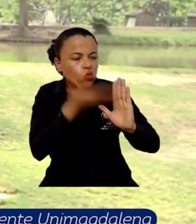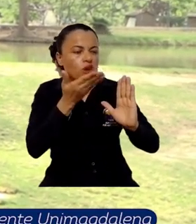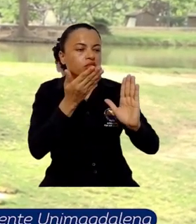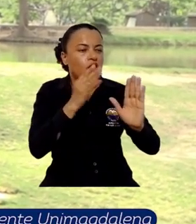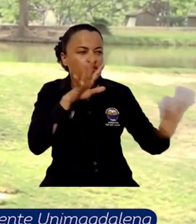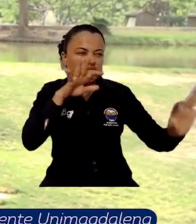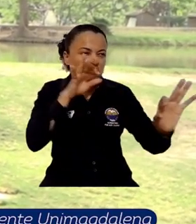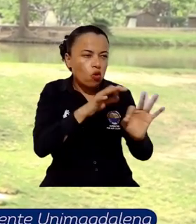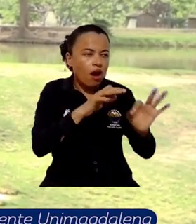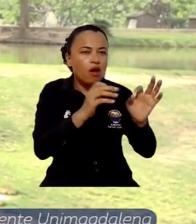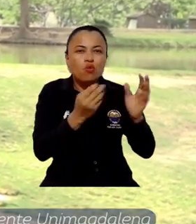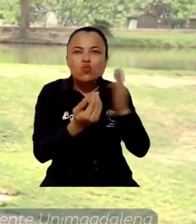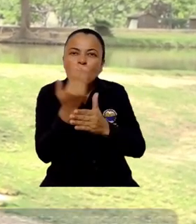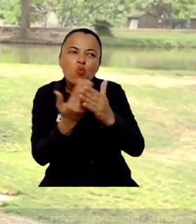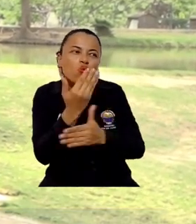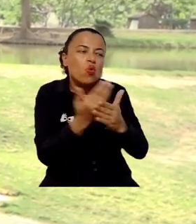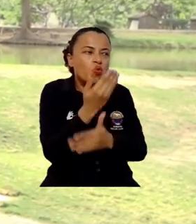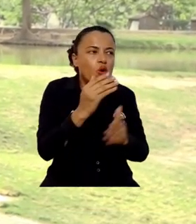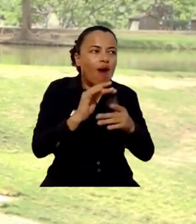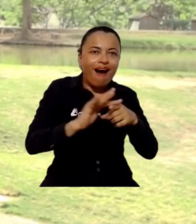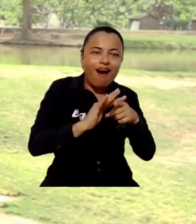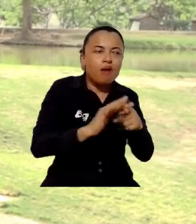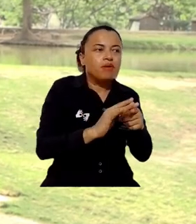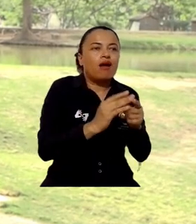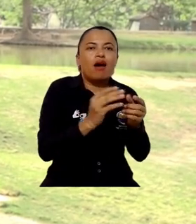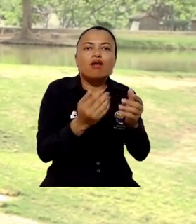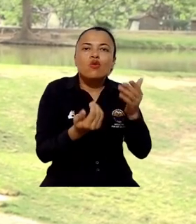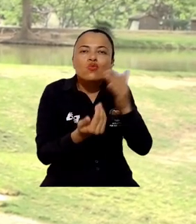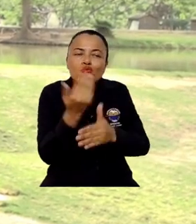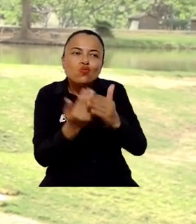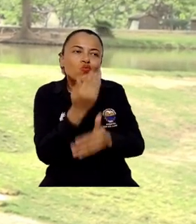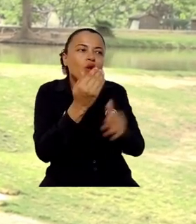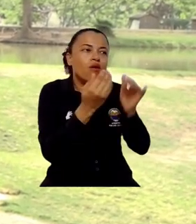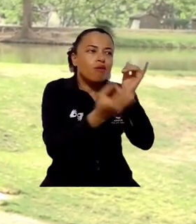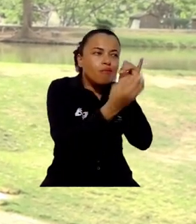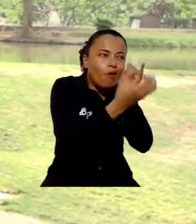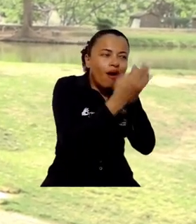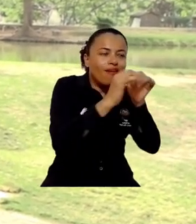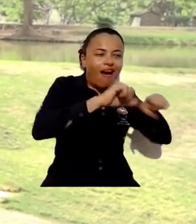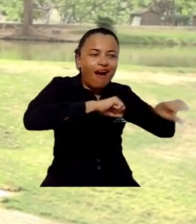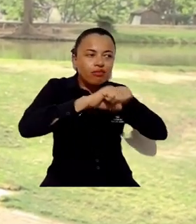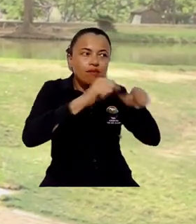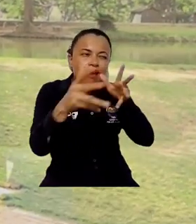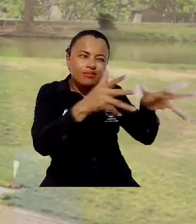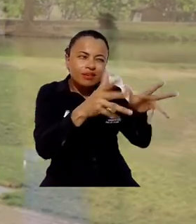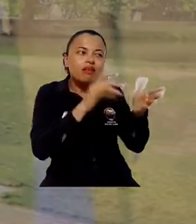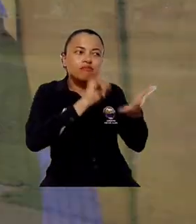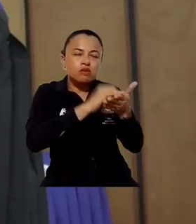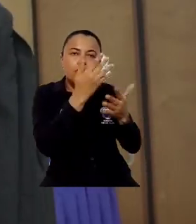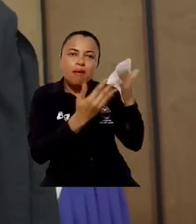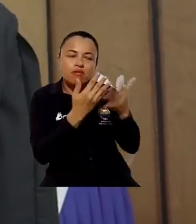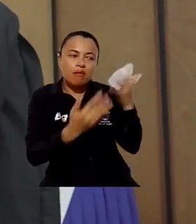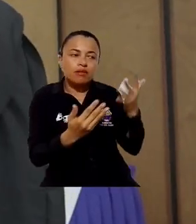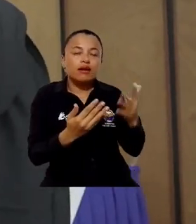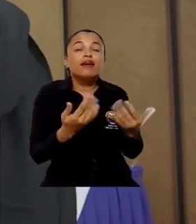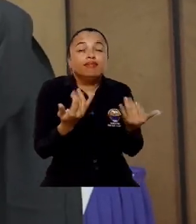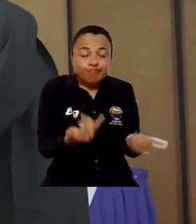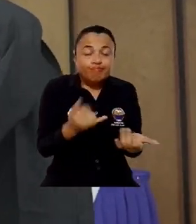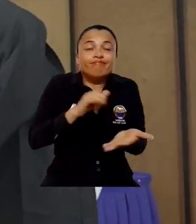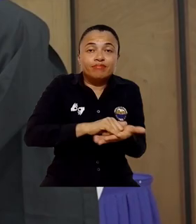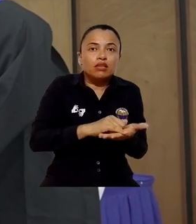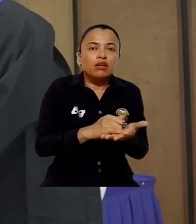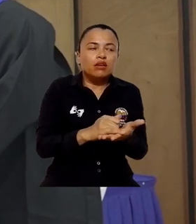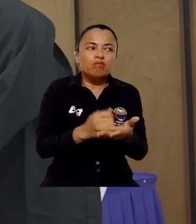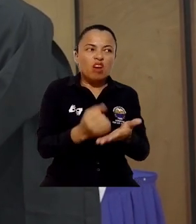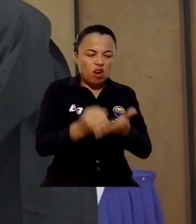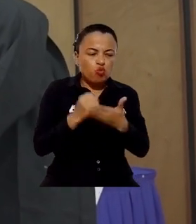más actualizado, mucho más enfocada hacia las nuevas tendencias, hacia las nuevas pedagogías activas en enseñanza de las mismas, y que por supuesto esto redundará en